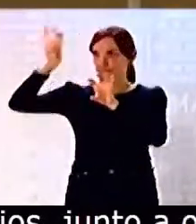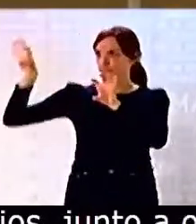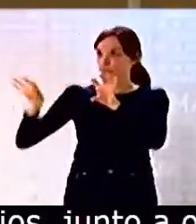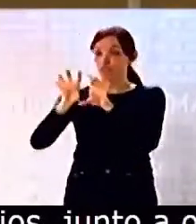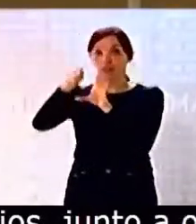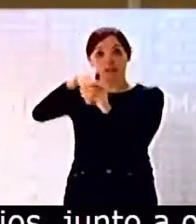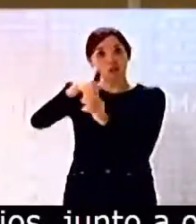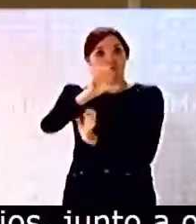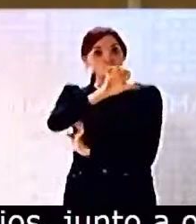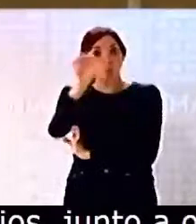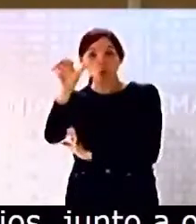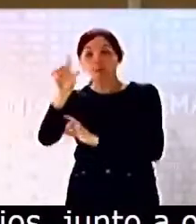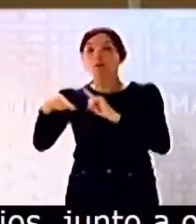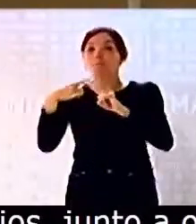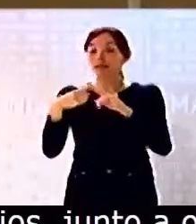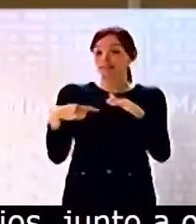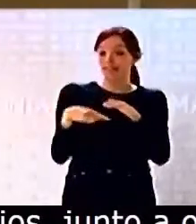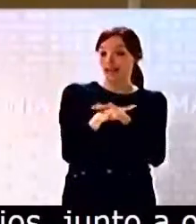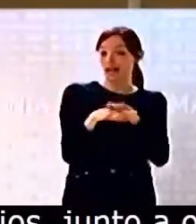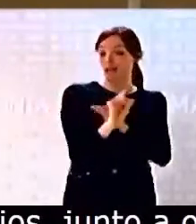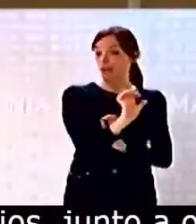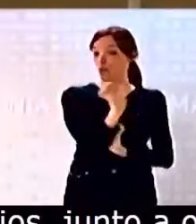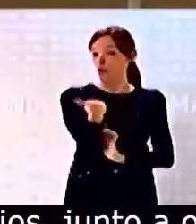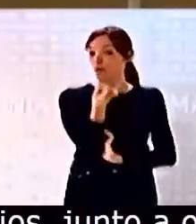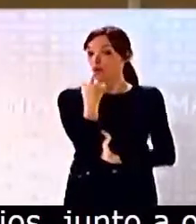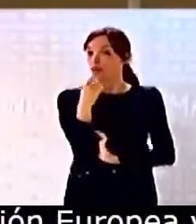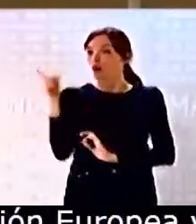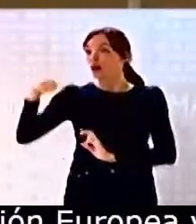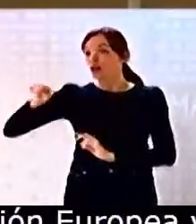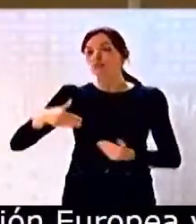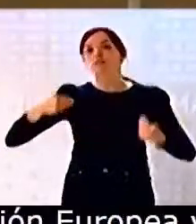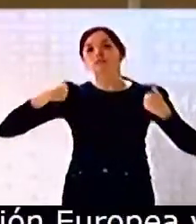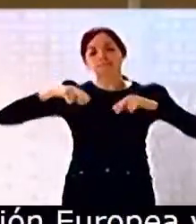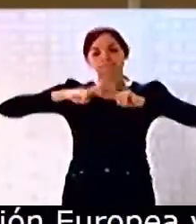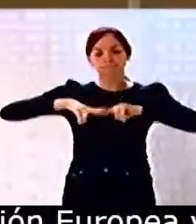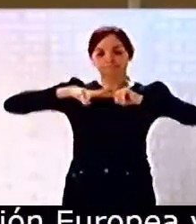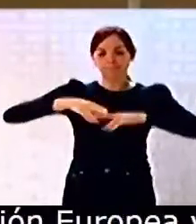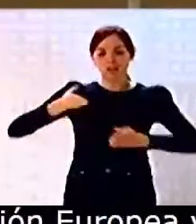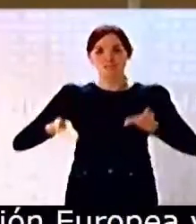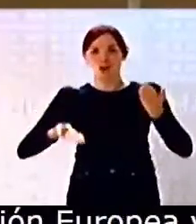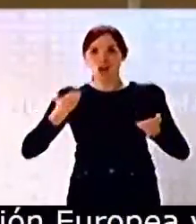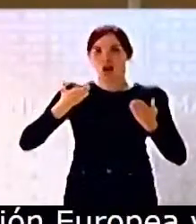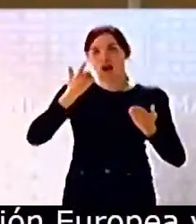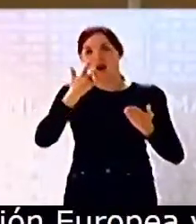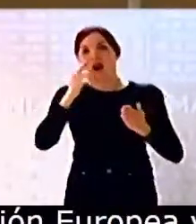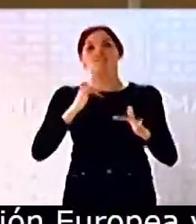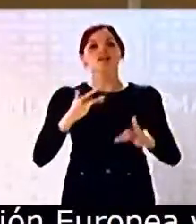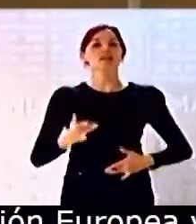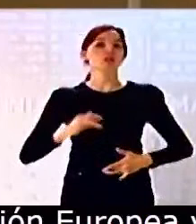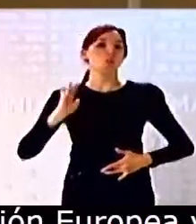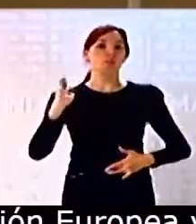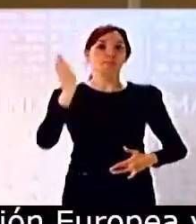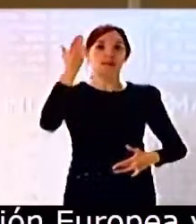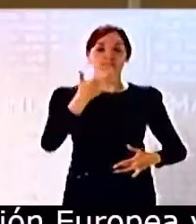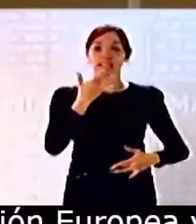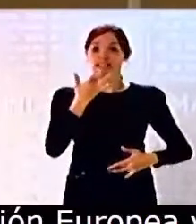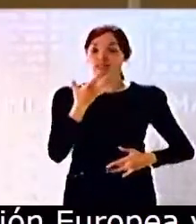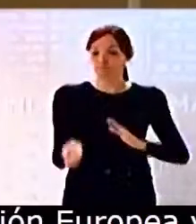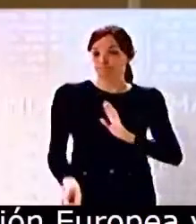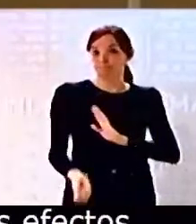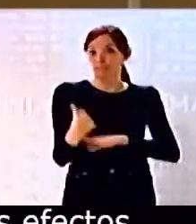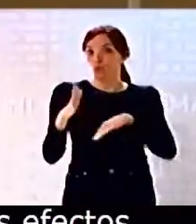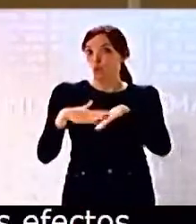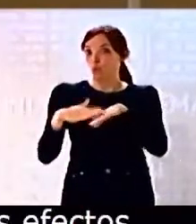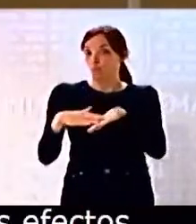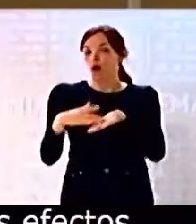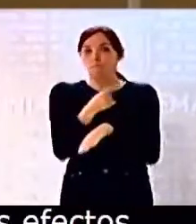Europea y la Agencia Europea del Medicamento, siguen evaluando los efectos adversos que se están produciendo